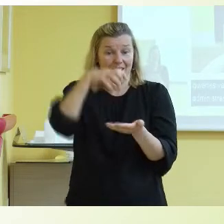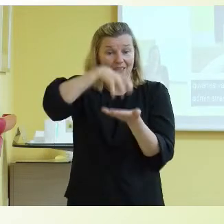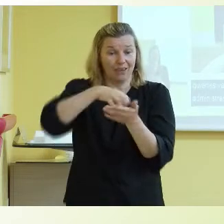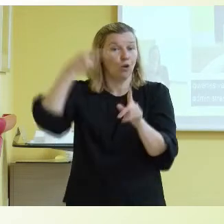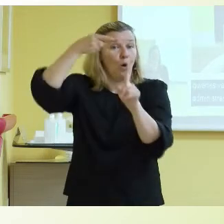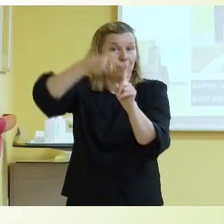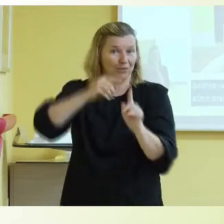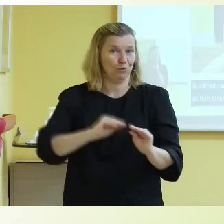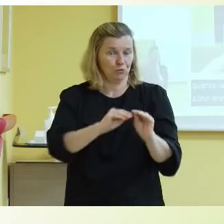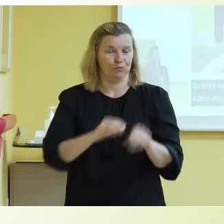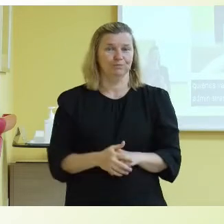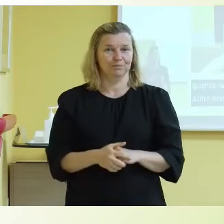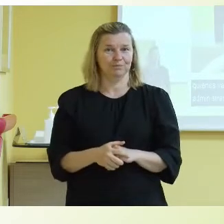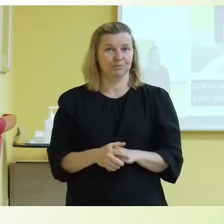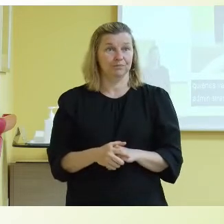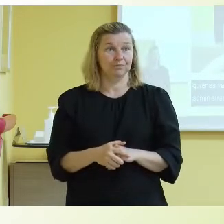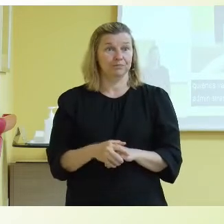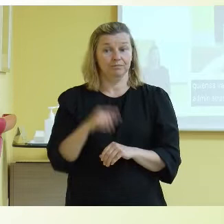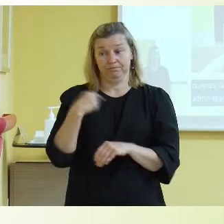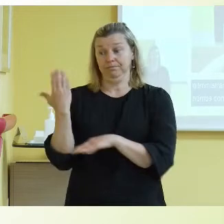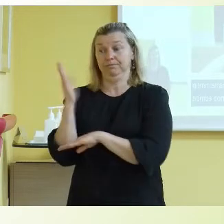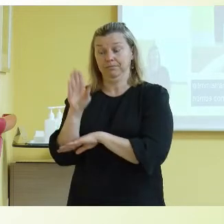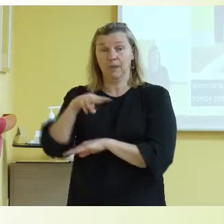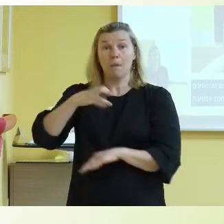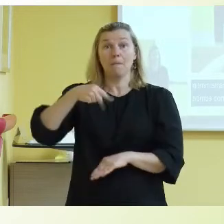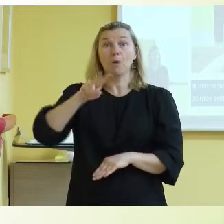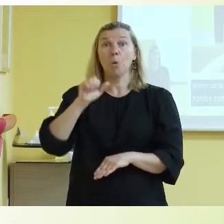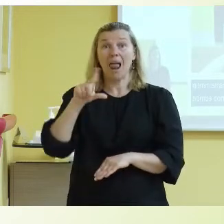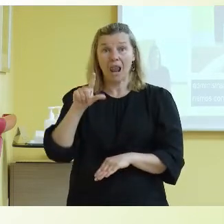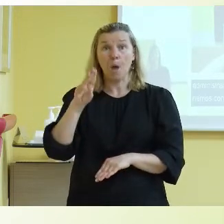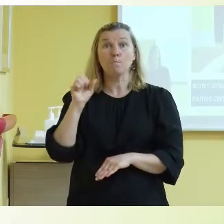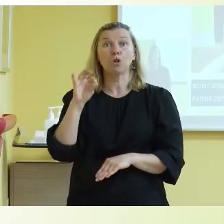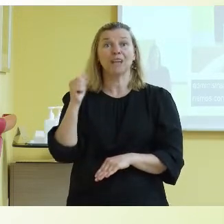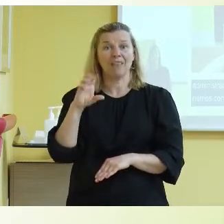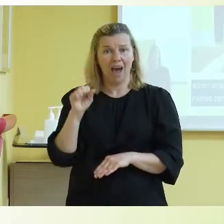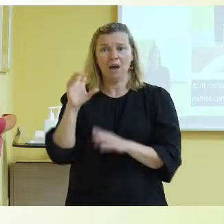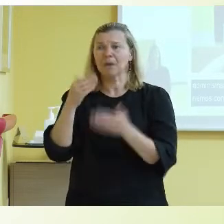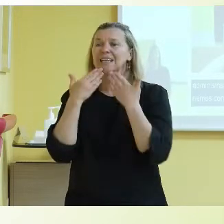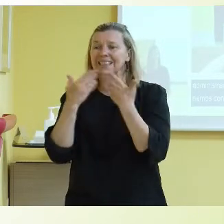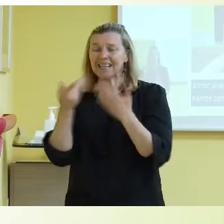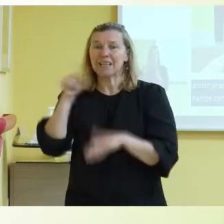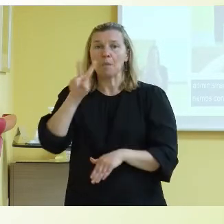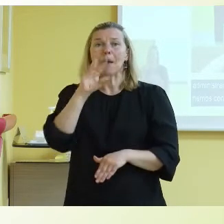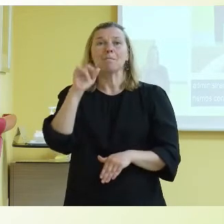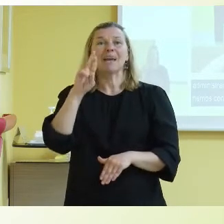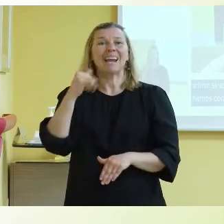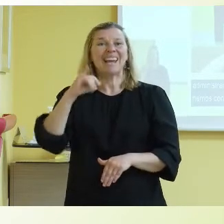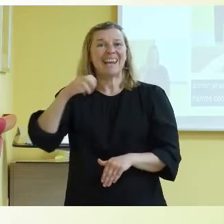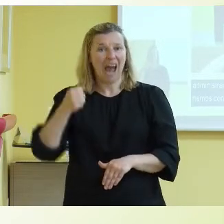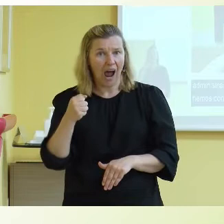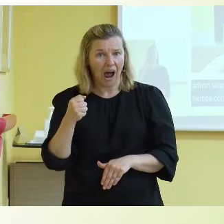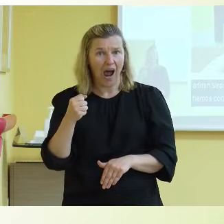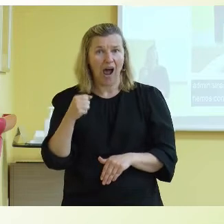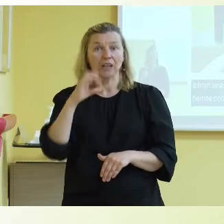centro. Voy a presentar a Manuel Posada, pero también quiero agradecer a Virginia Corrochano de